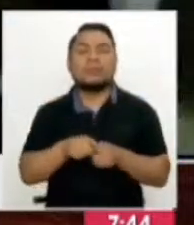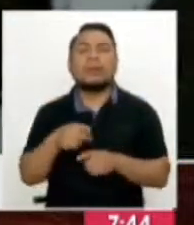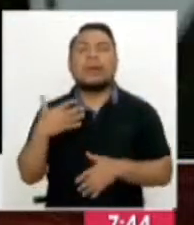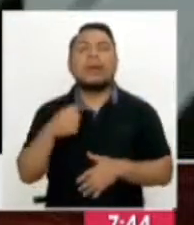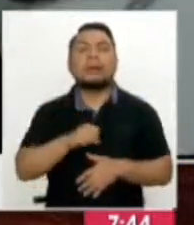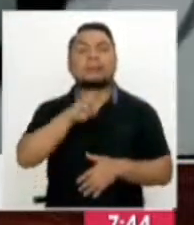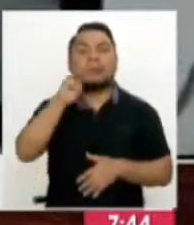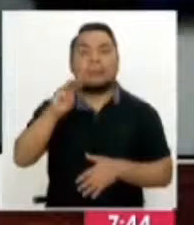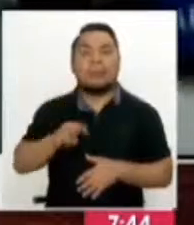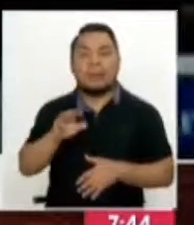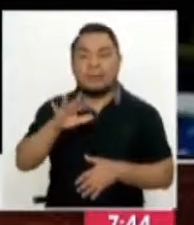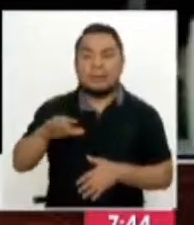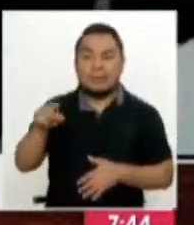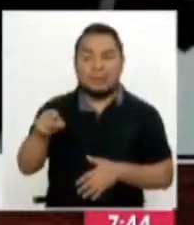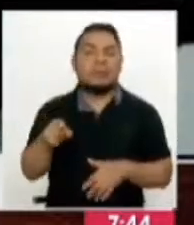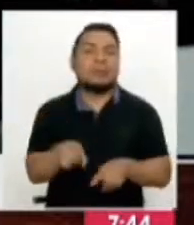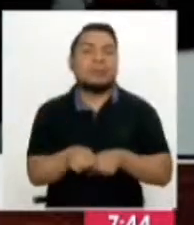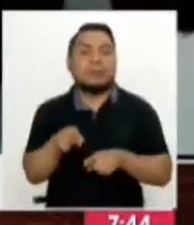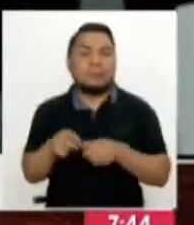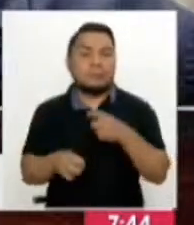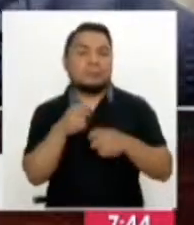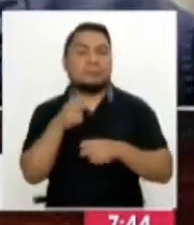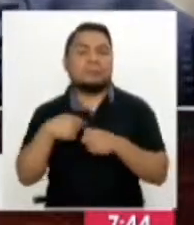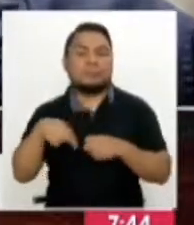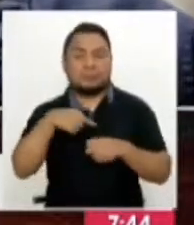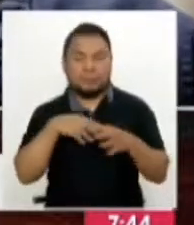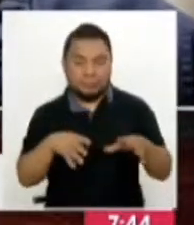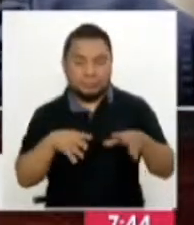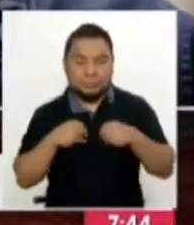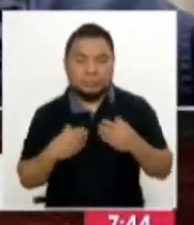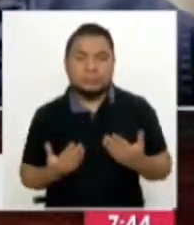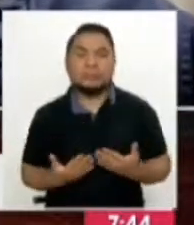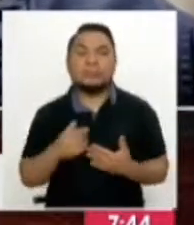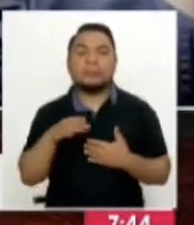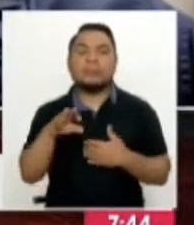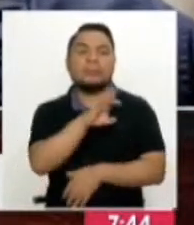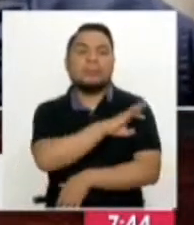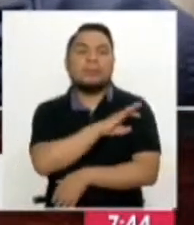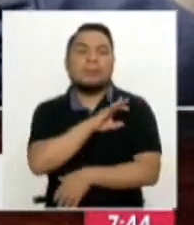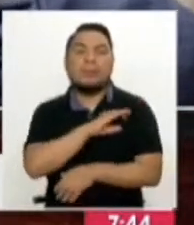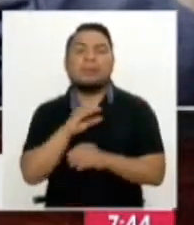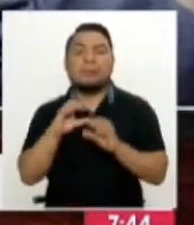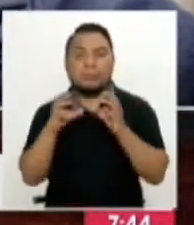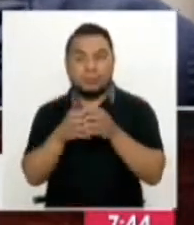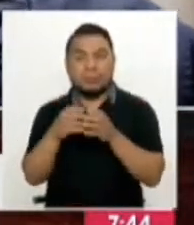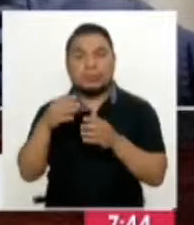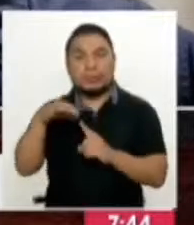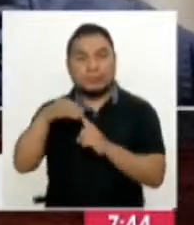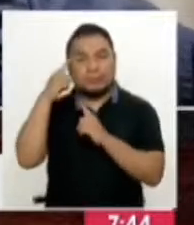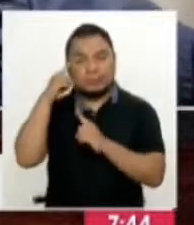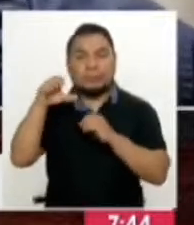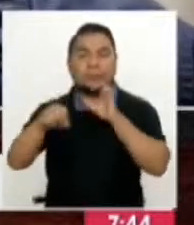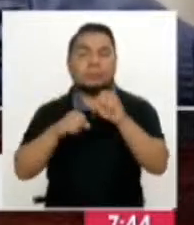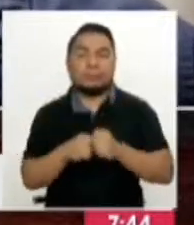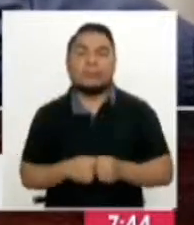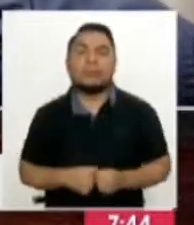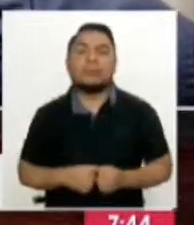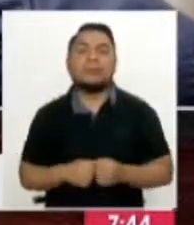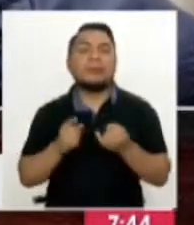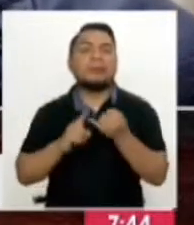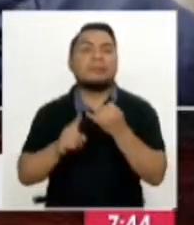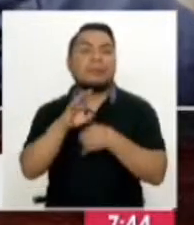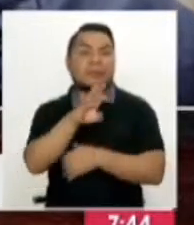Martín. Eso es un tema que estamos afrontando con nuestros fiscales de crimen organizado y también con nuestros fiscales de medio